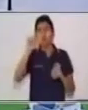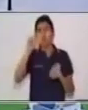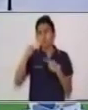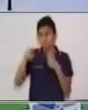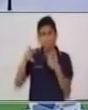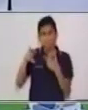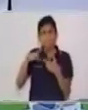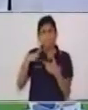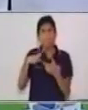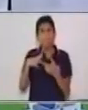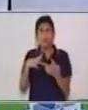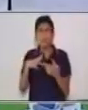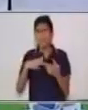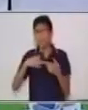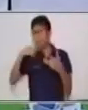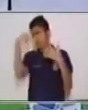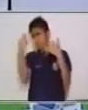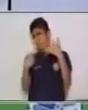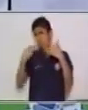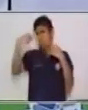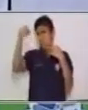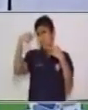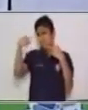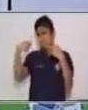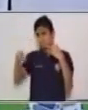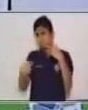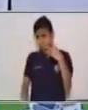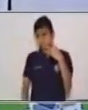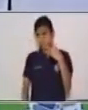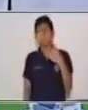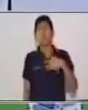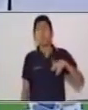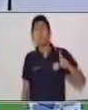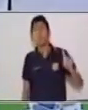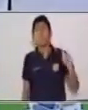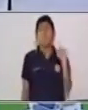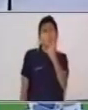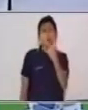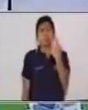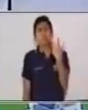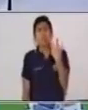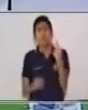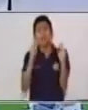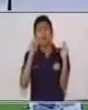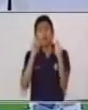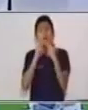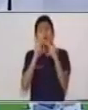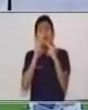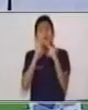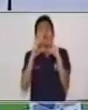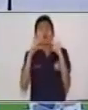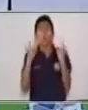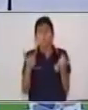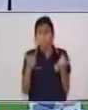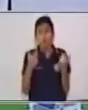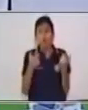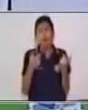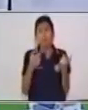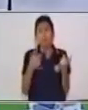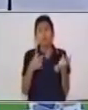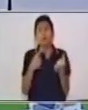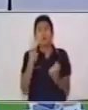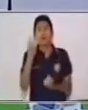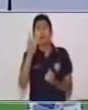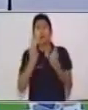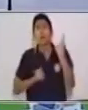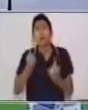tienen una cantidad de clasificación. Primero, vamos a conocer la conjunción coordinante copulativa.